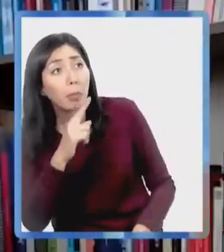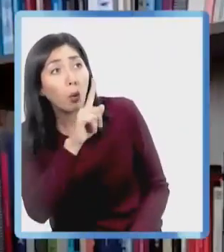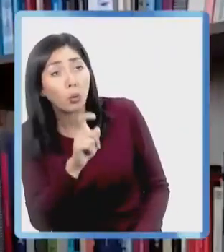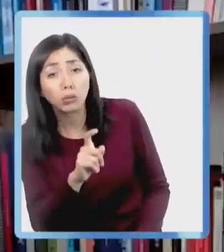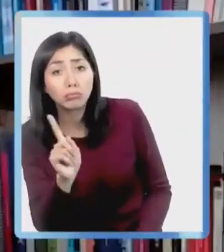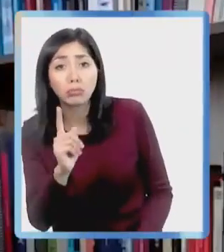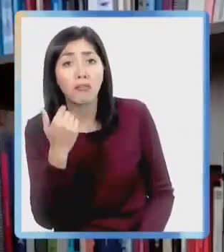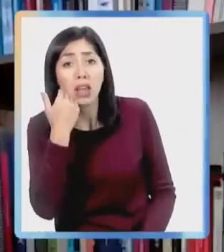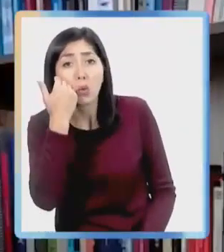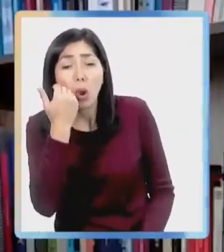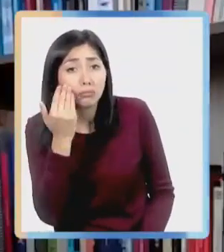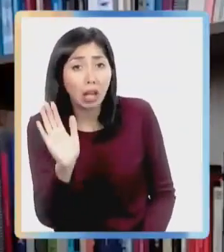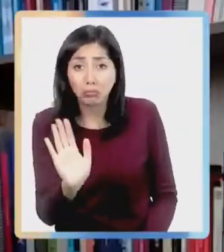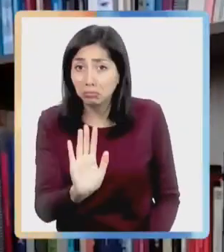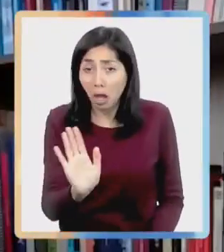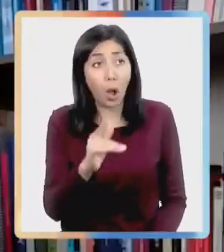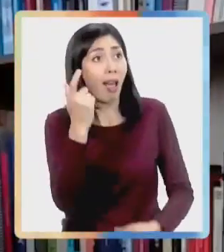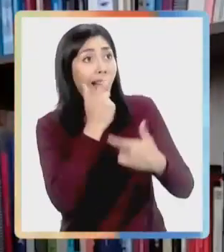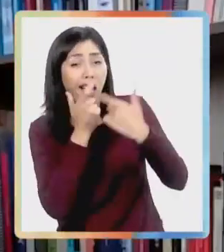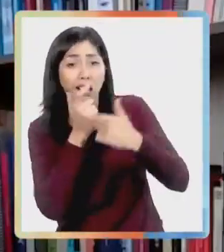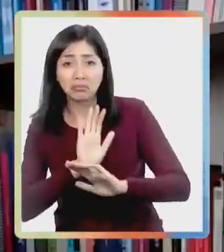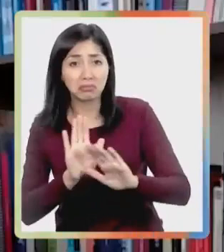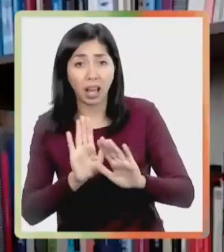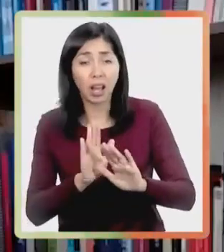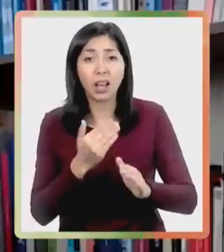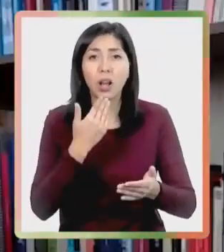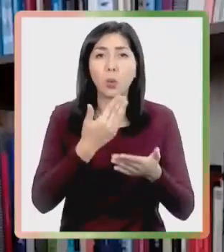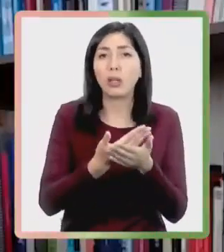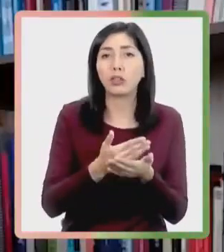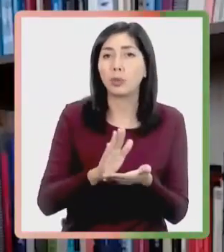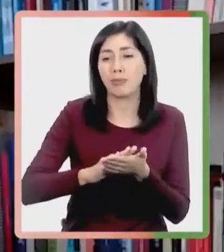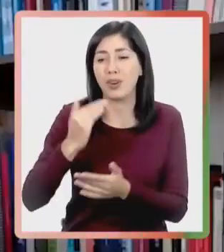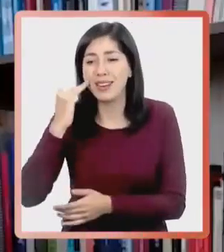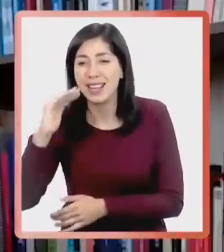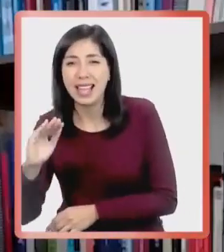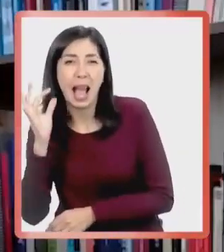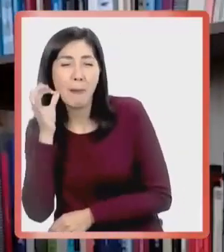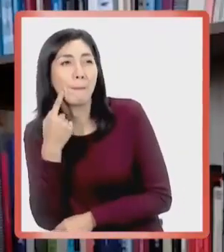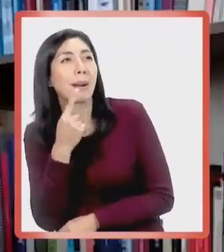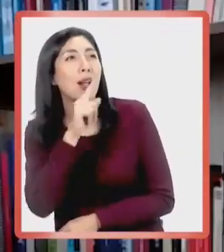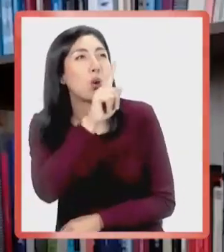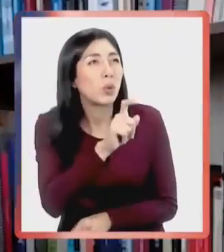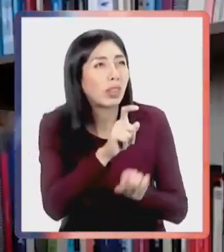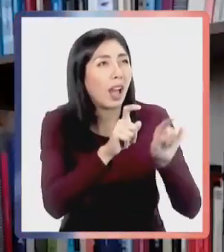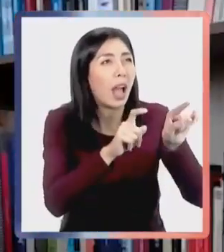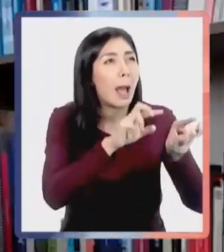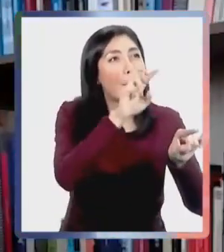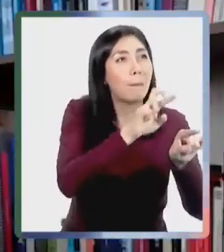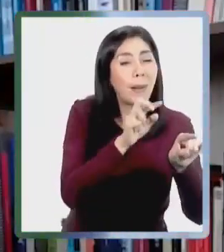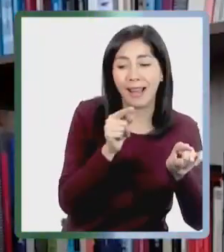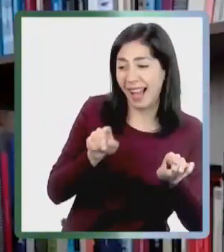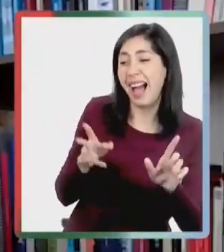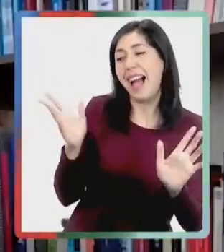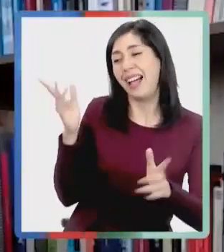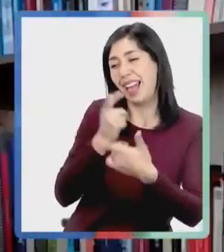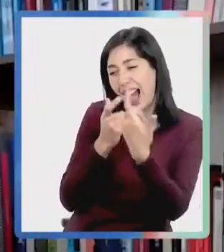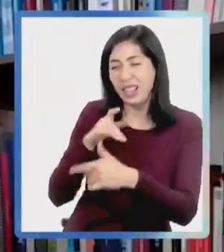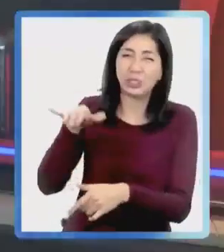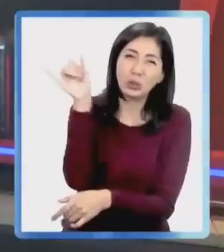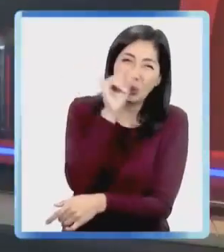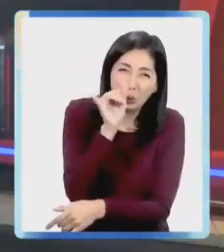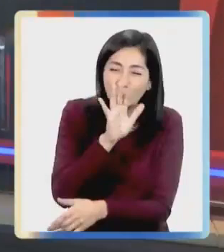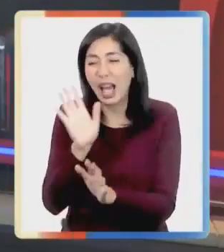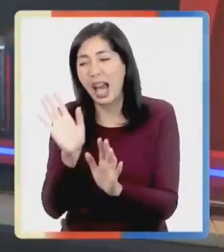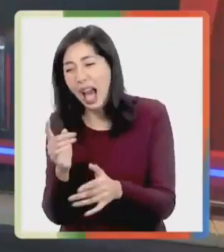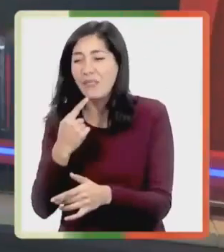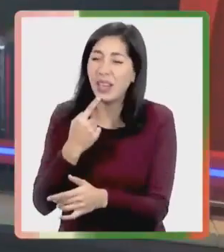sea motivo ni de vergüenza ni de humor. Entonces, cuando su papá le pone la cuota de que esto es algo cochino,